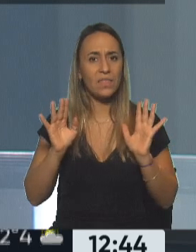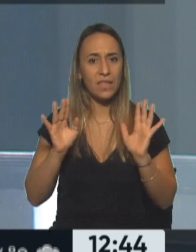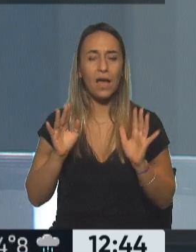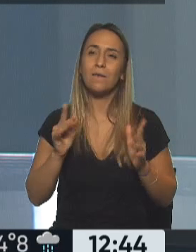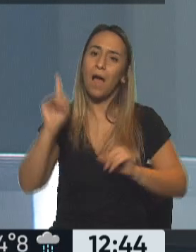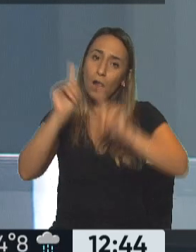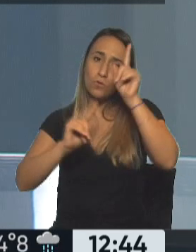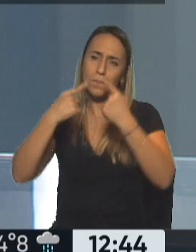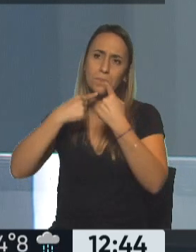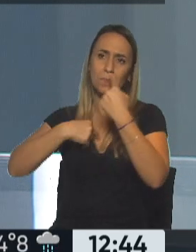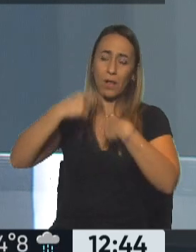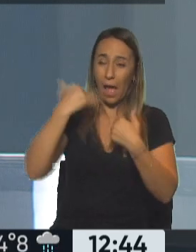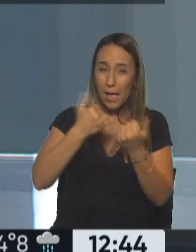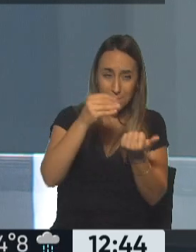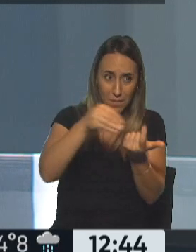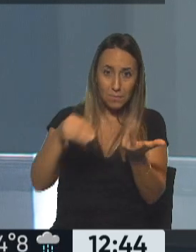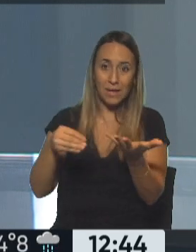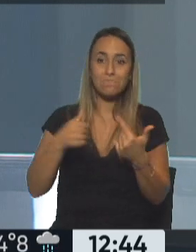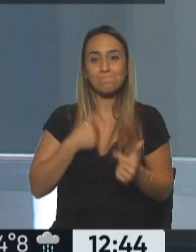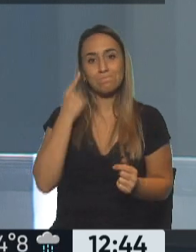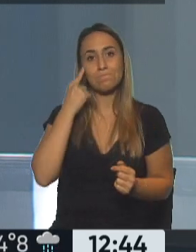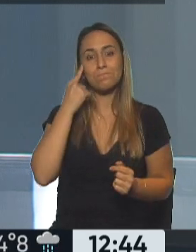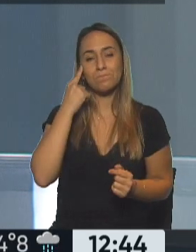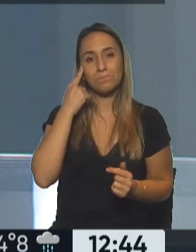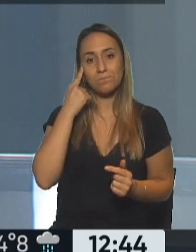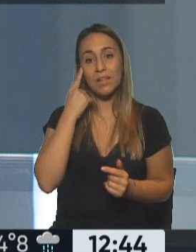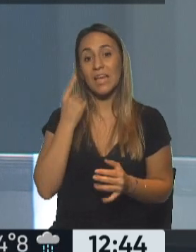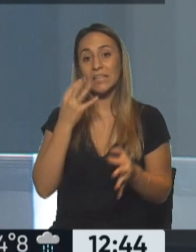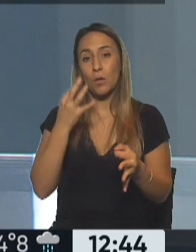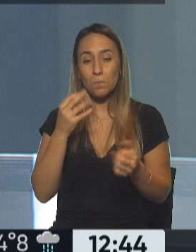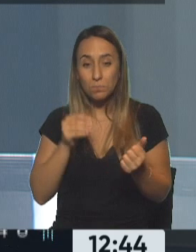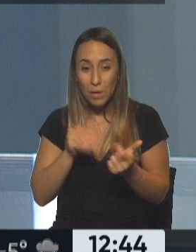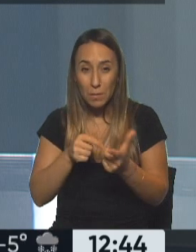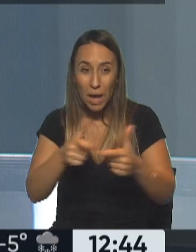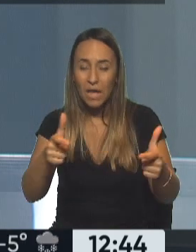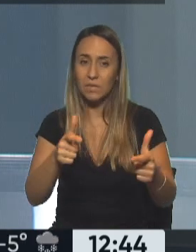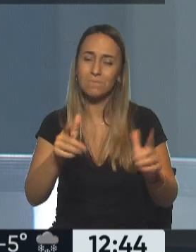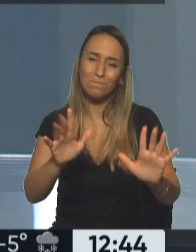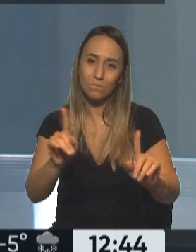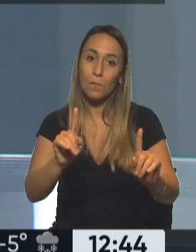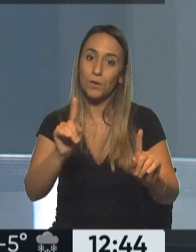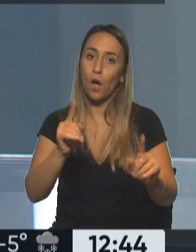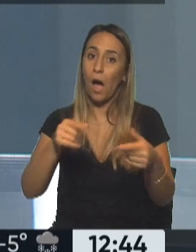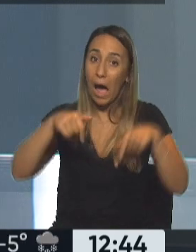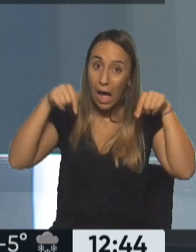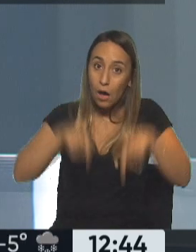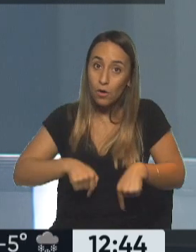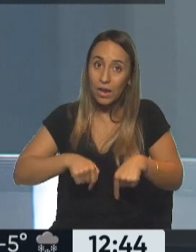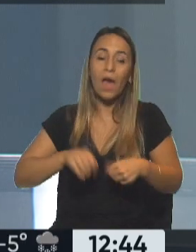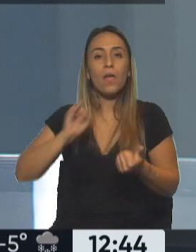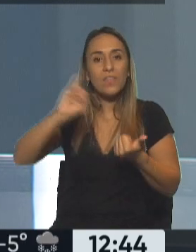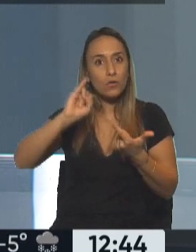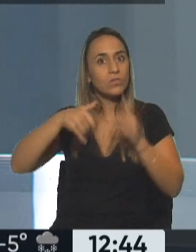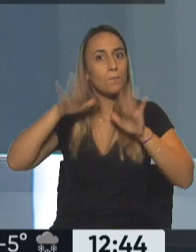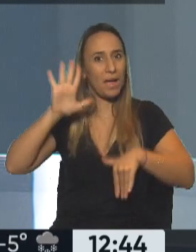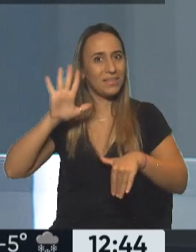más casos. Yo creo que posiblemente no haya más casos, sino que hay mayor cantidad de denuncias. Se